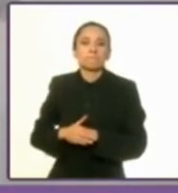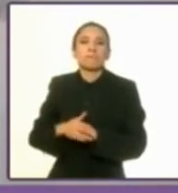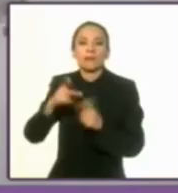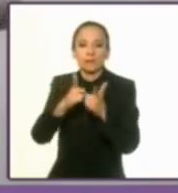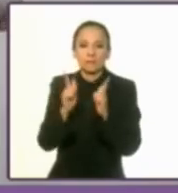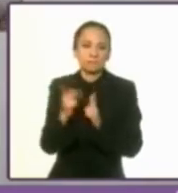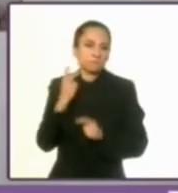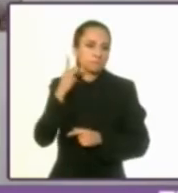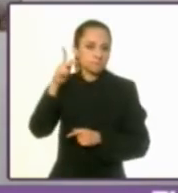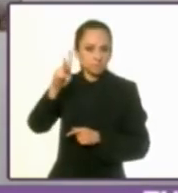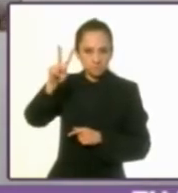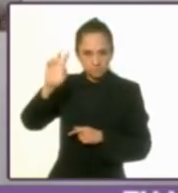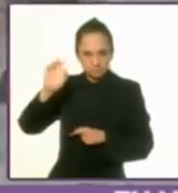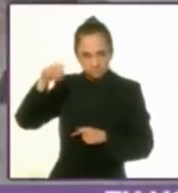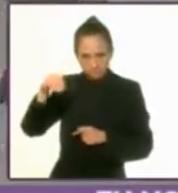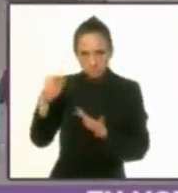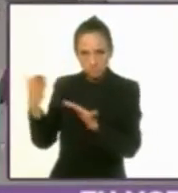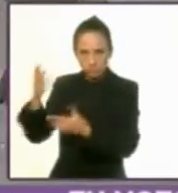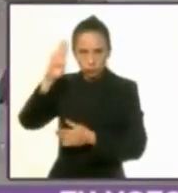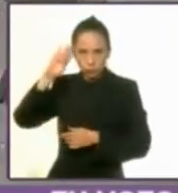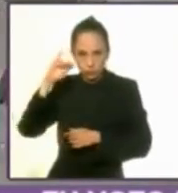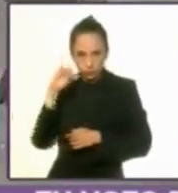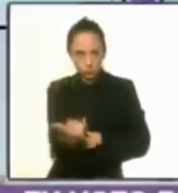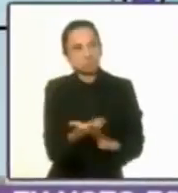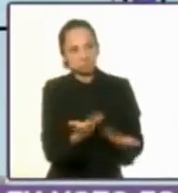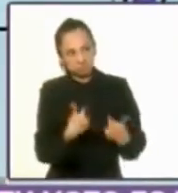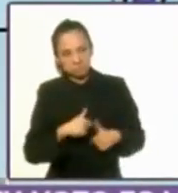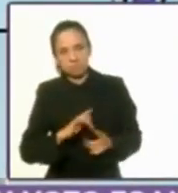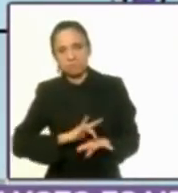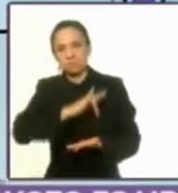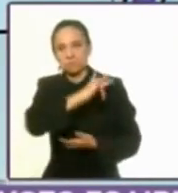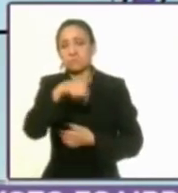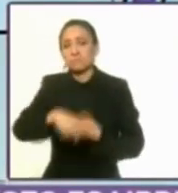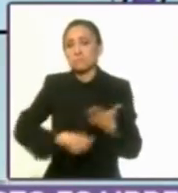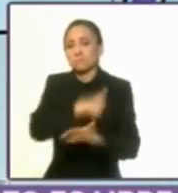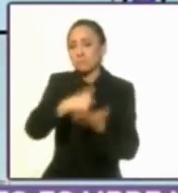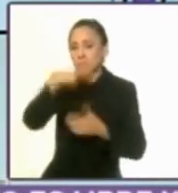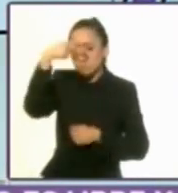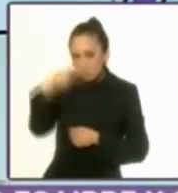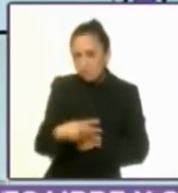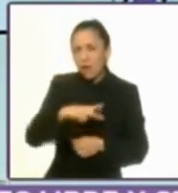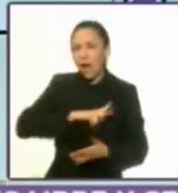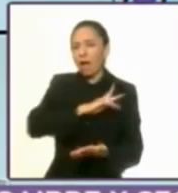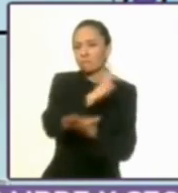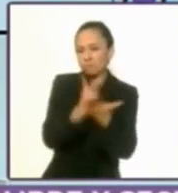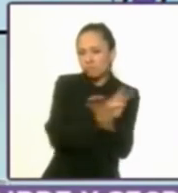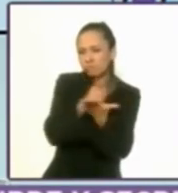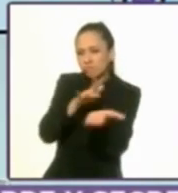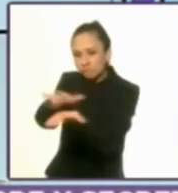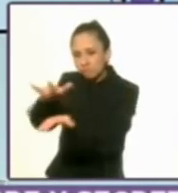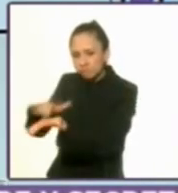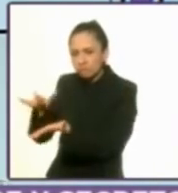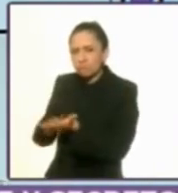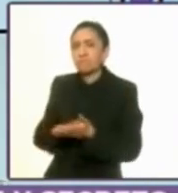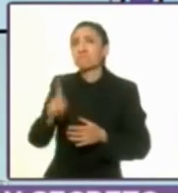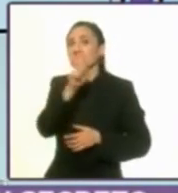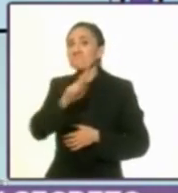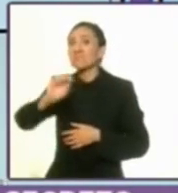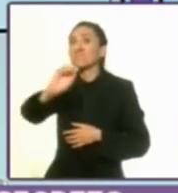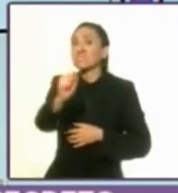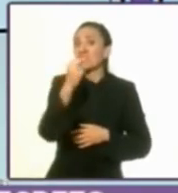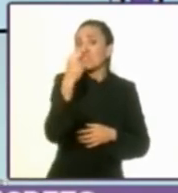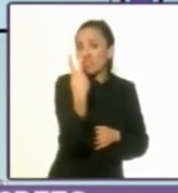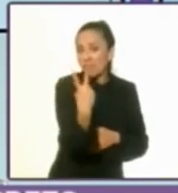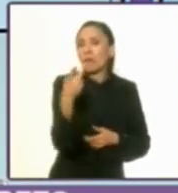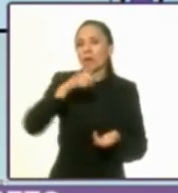voy adelante gracias no quiero decir que en la ciudad de médico hay suficientes programas sociales tenemos 162 programas